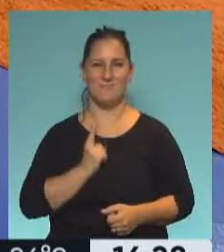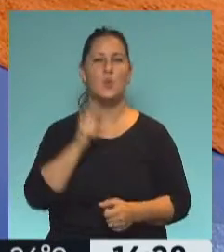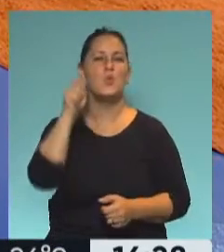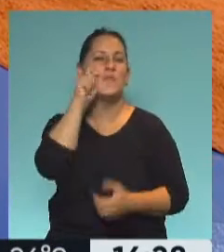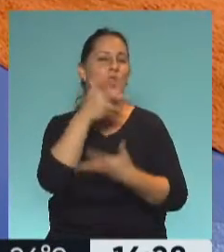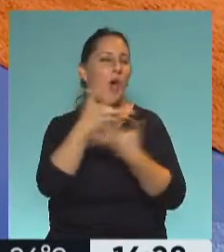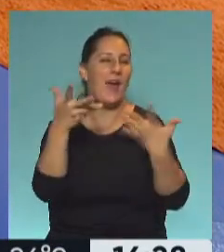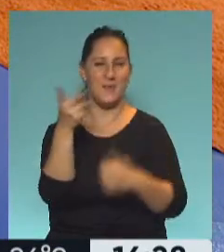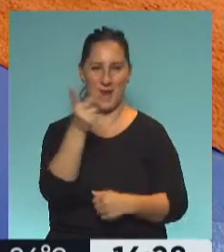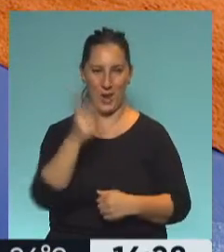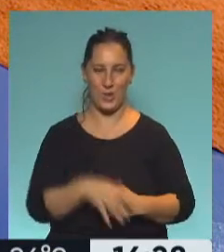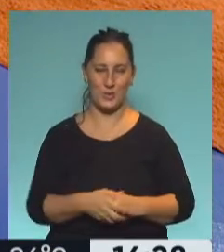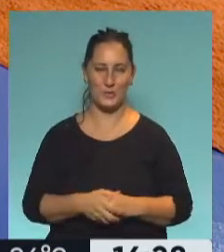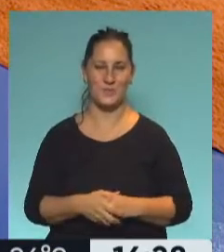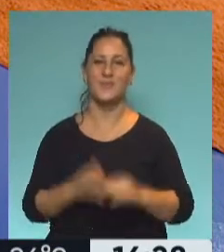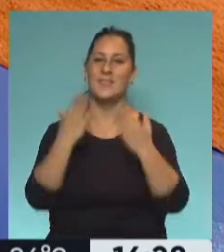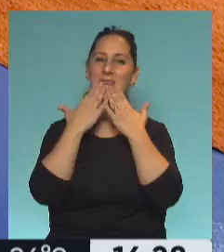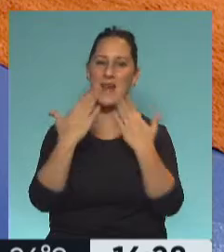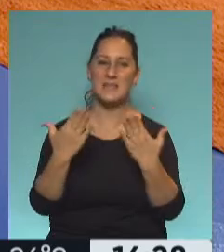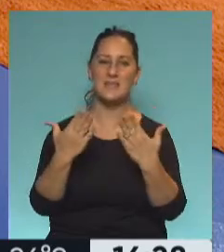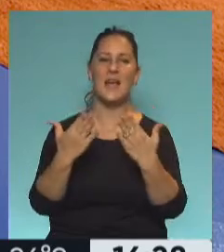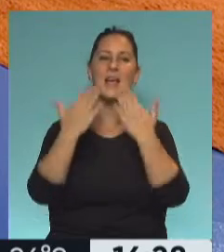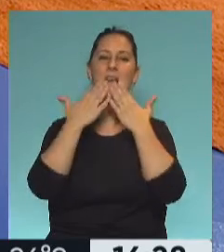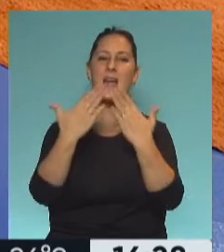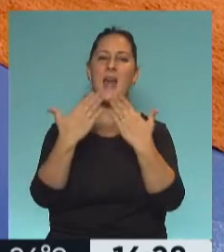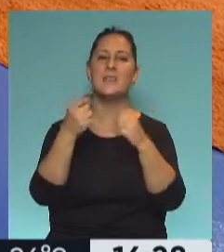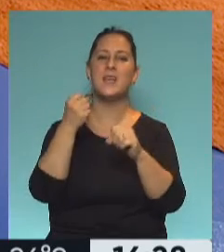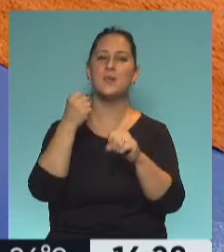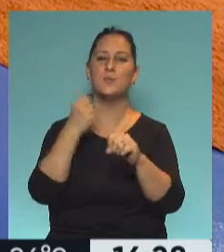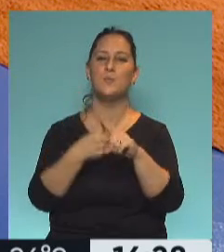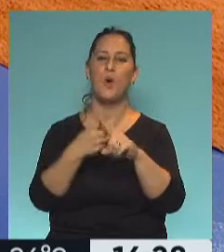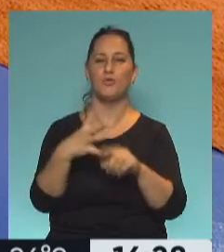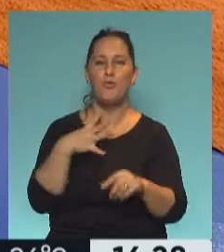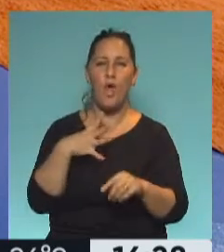dos. Gracias, bueno, chicos. Gracias por mantenernos al aire, Claudia.